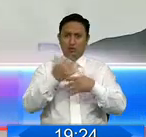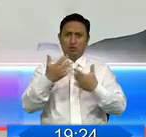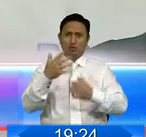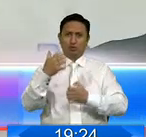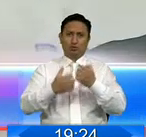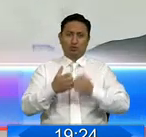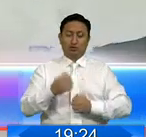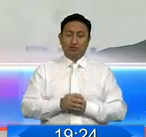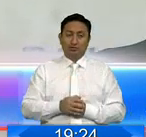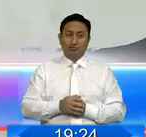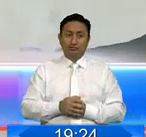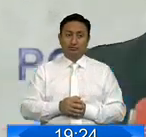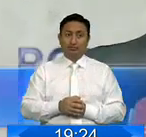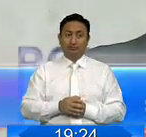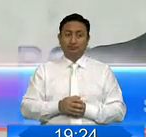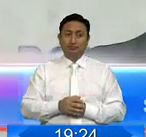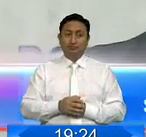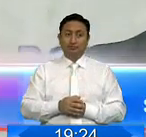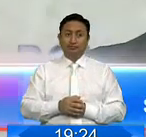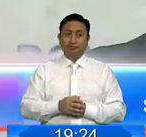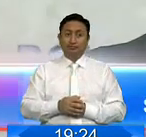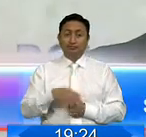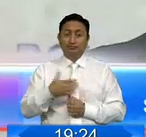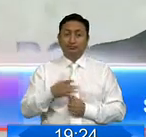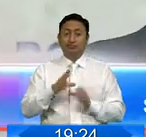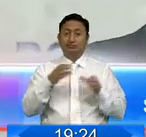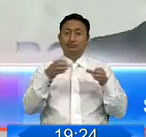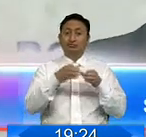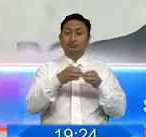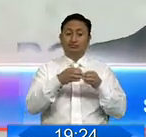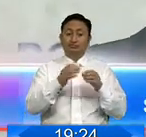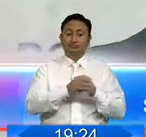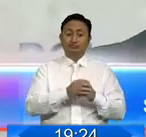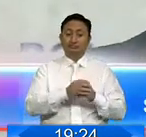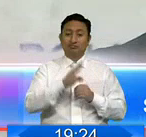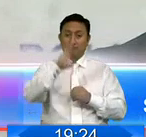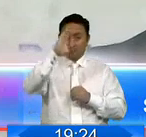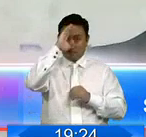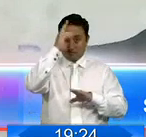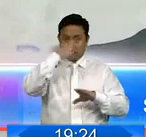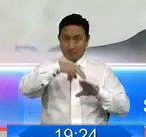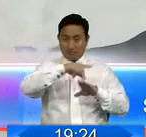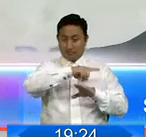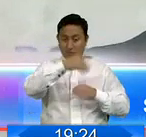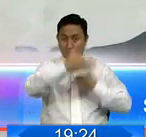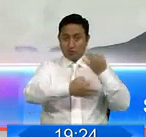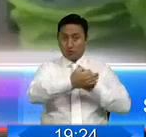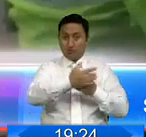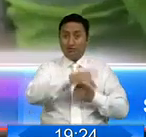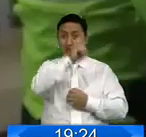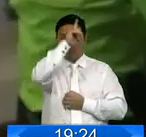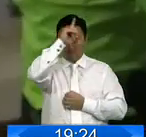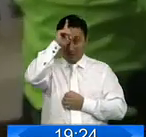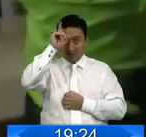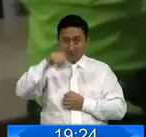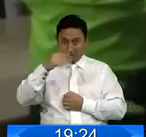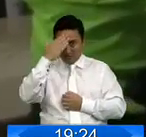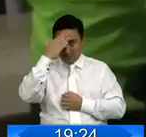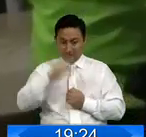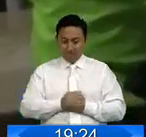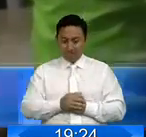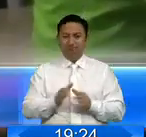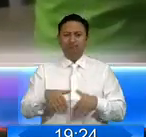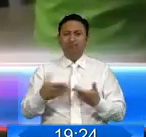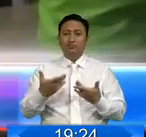Esto ha sido una investigación iniciada por la Unidad Especializada de Ciberdelincuencia de la Comisaría General de Policía Judicial en Madrid. El trabajo coordinado